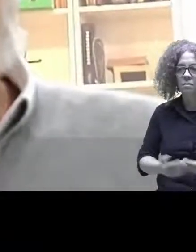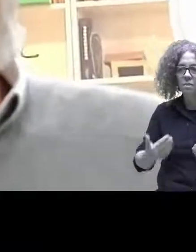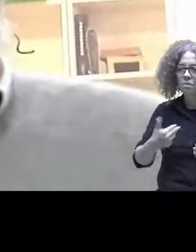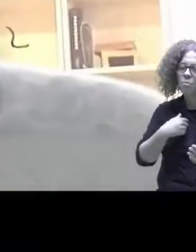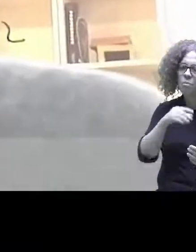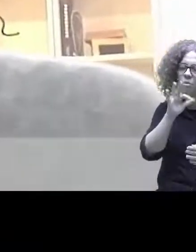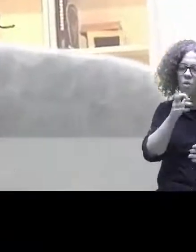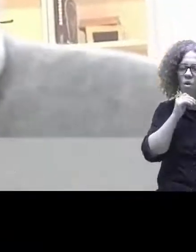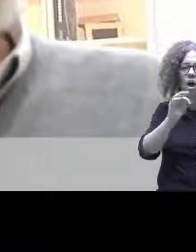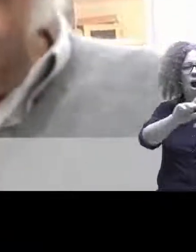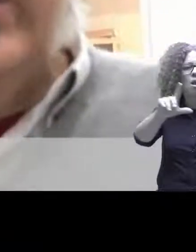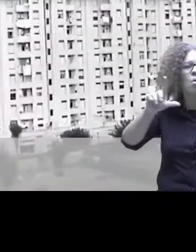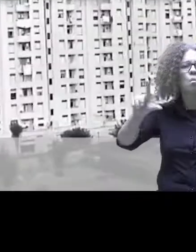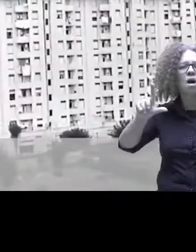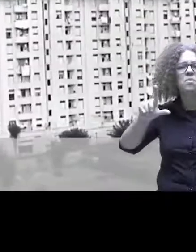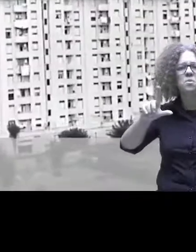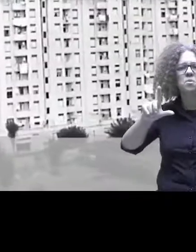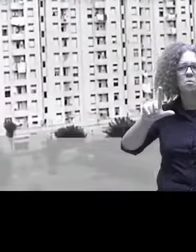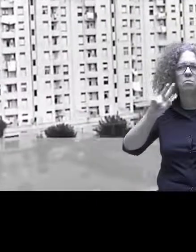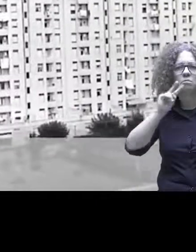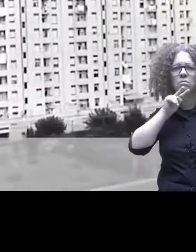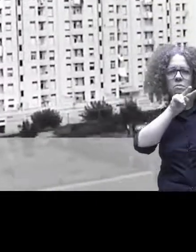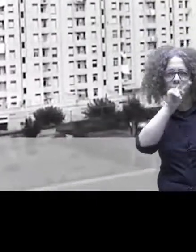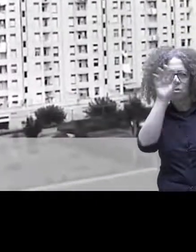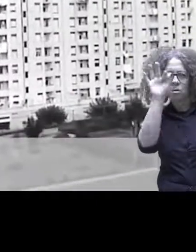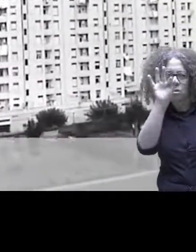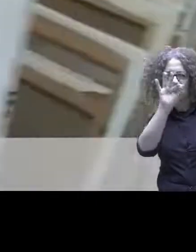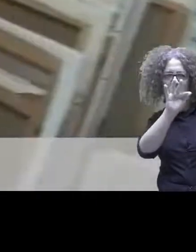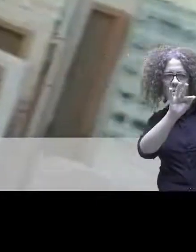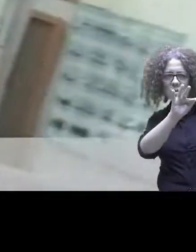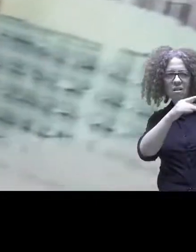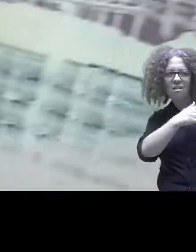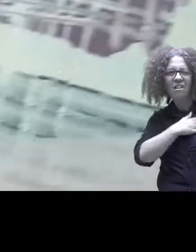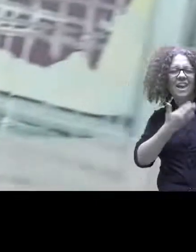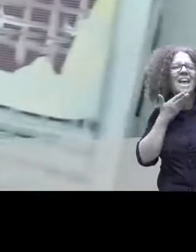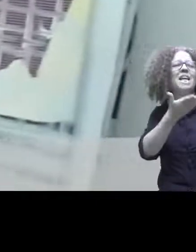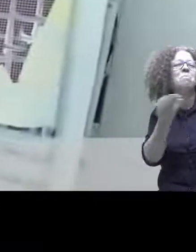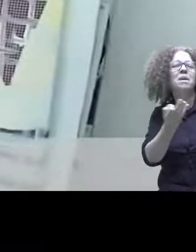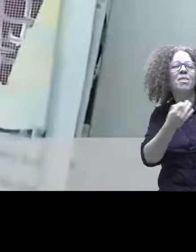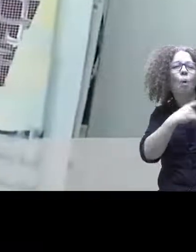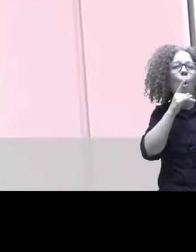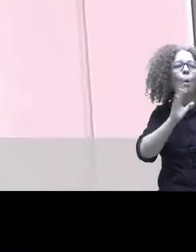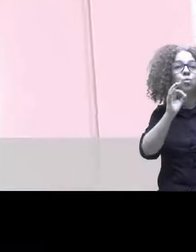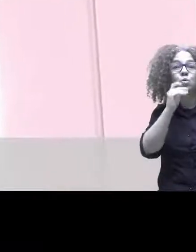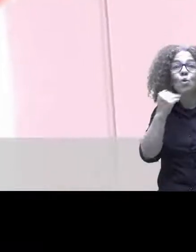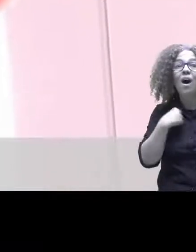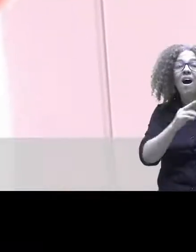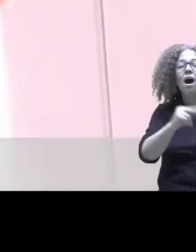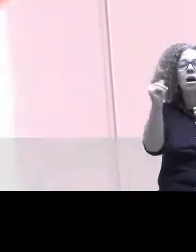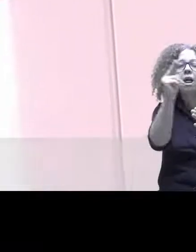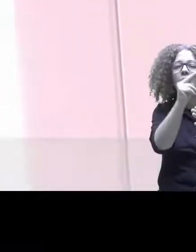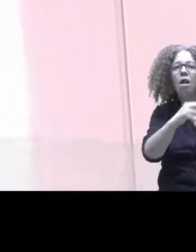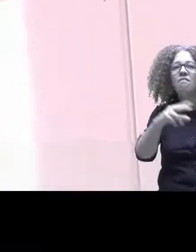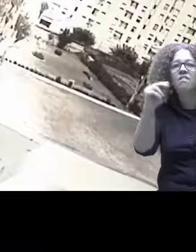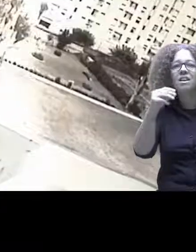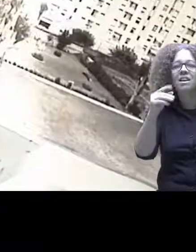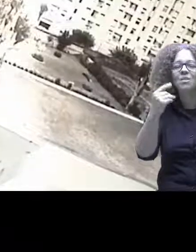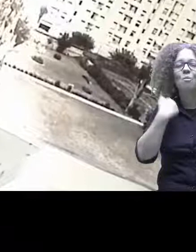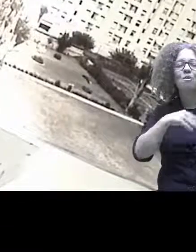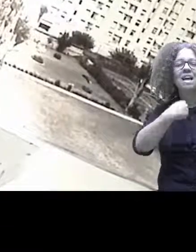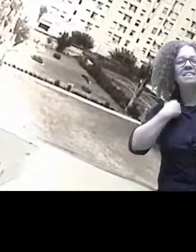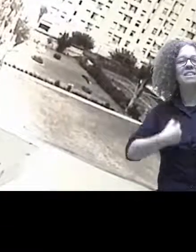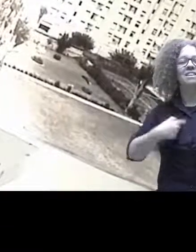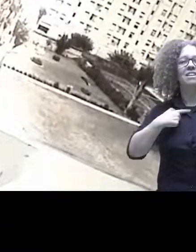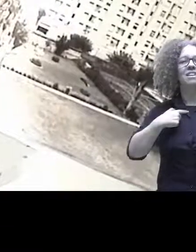Yo le exijo al cuadro un calambrazo. O sea, el momento del acabado es cuando te pega una